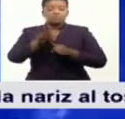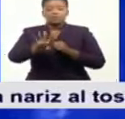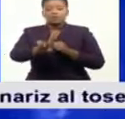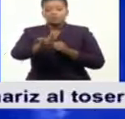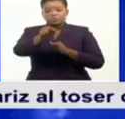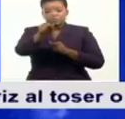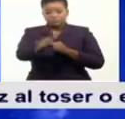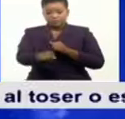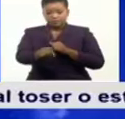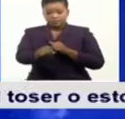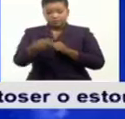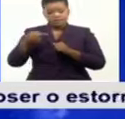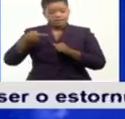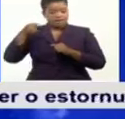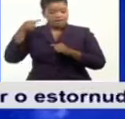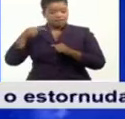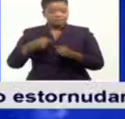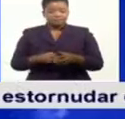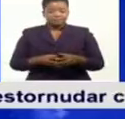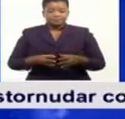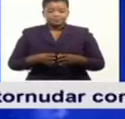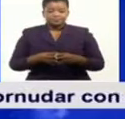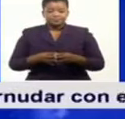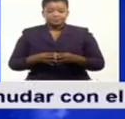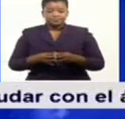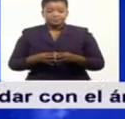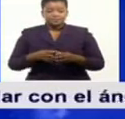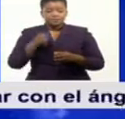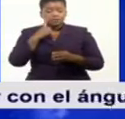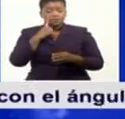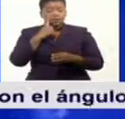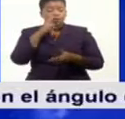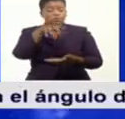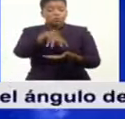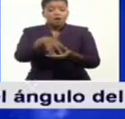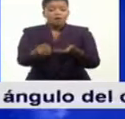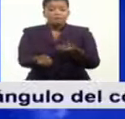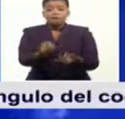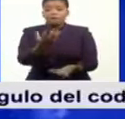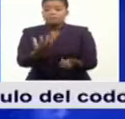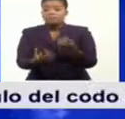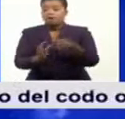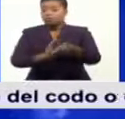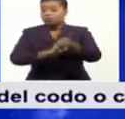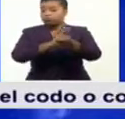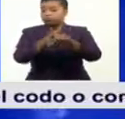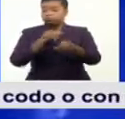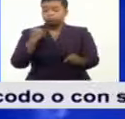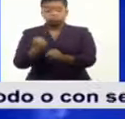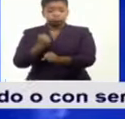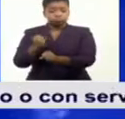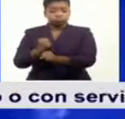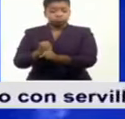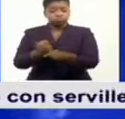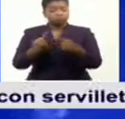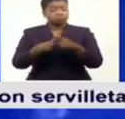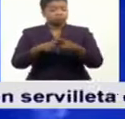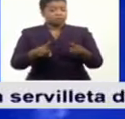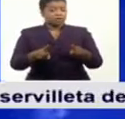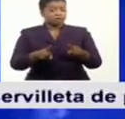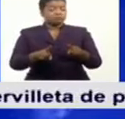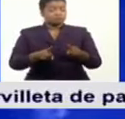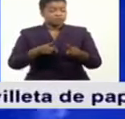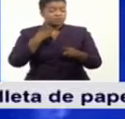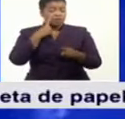pacientes en el día de ayer. Eventos que se trabajan con mucho rigor, pero que todavía están aportando un